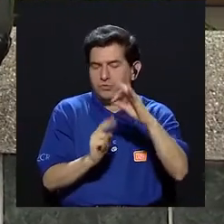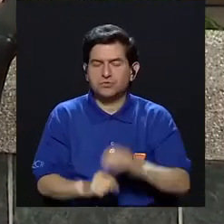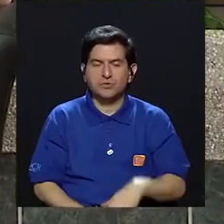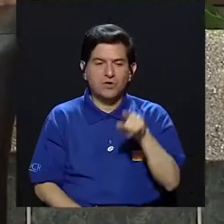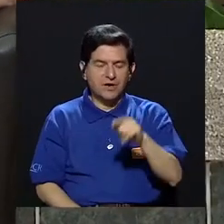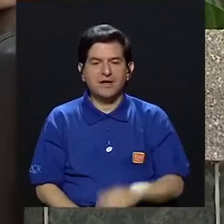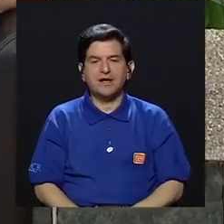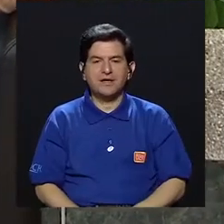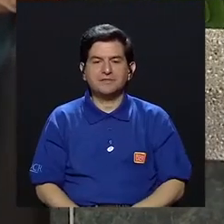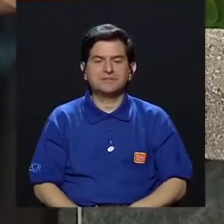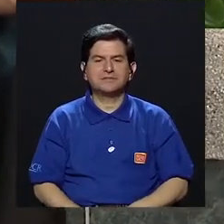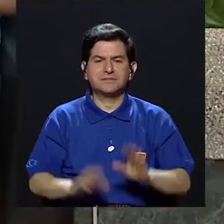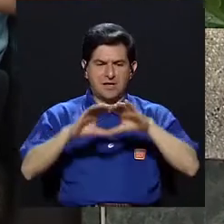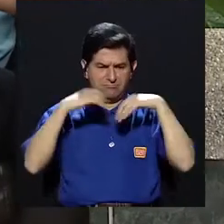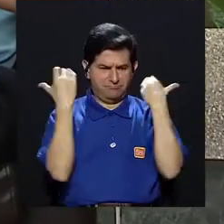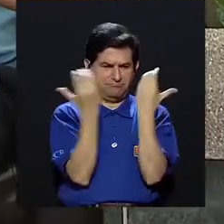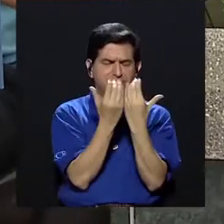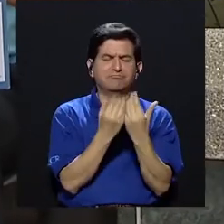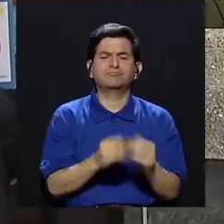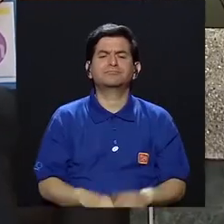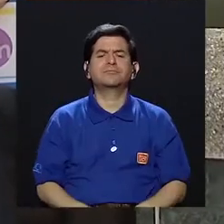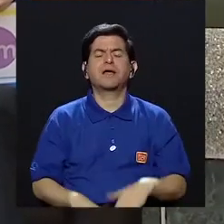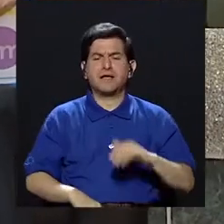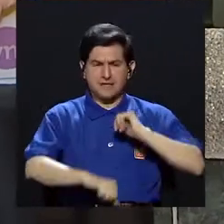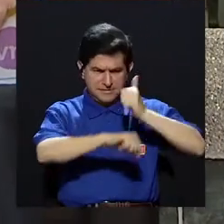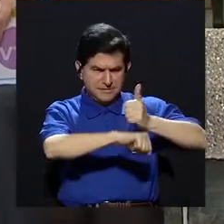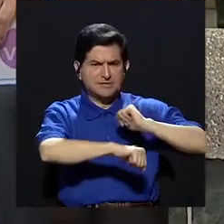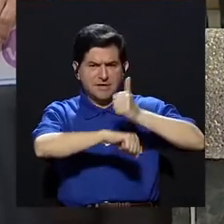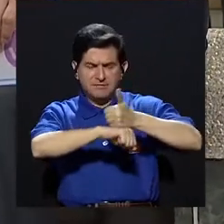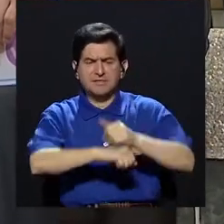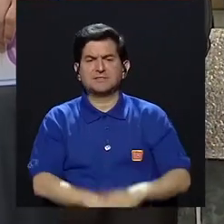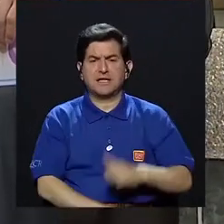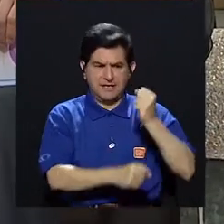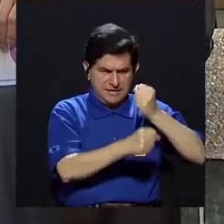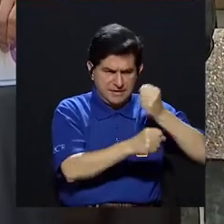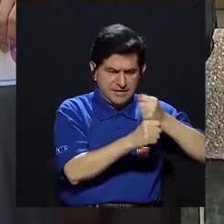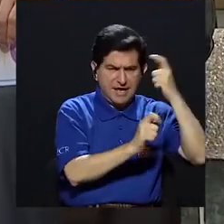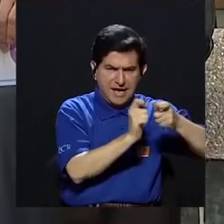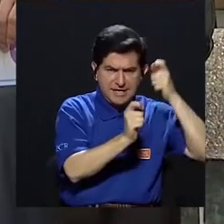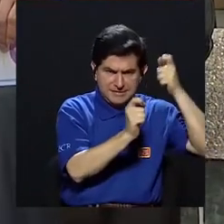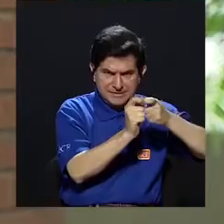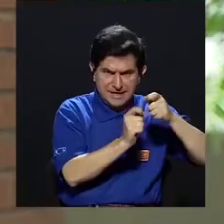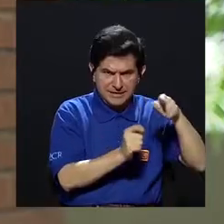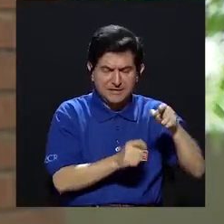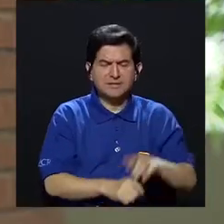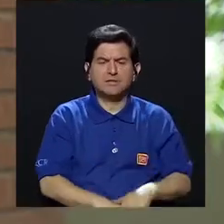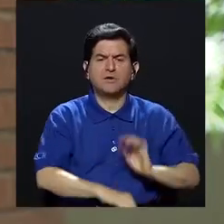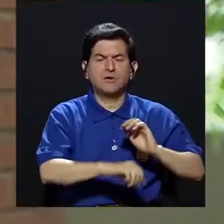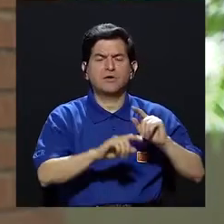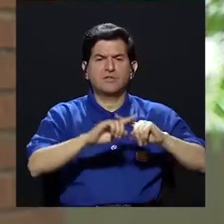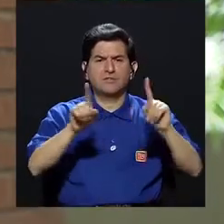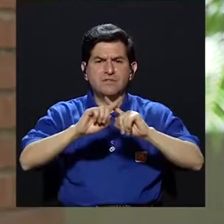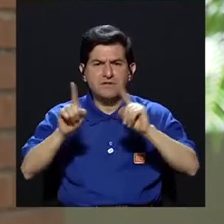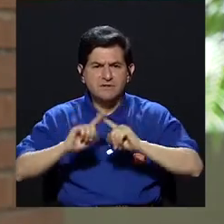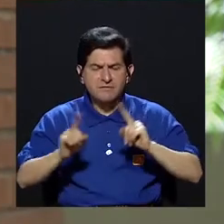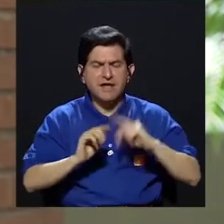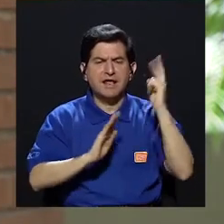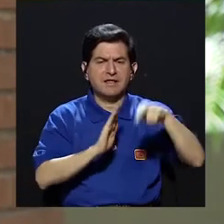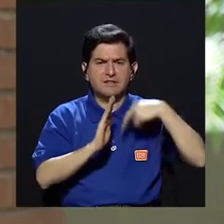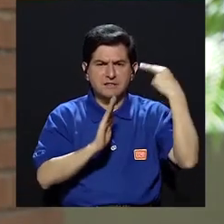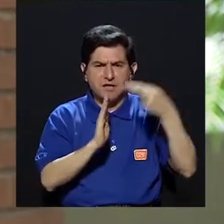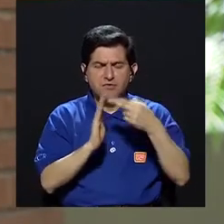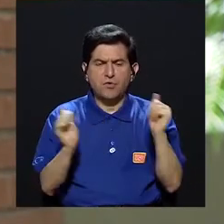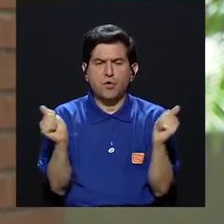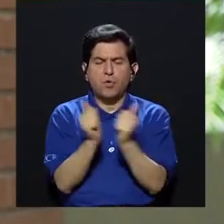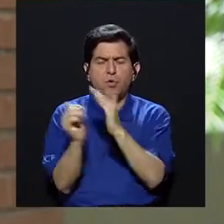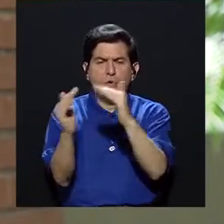Estas comisiones se organizan y la comisión de obras en específico monta una serie de roles